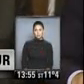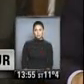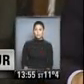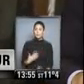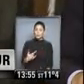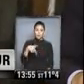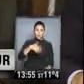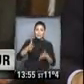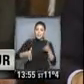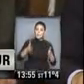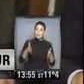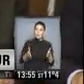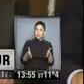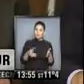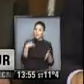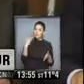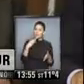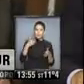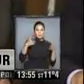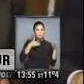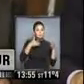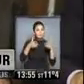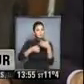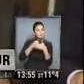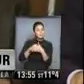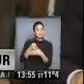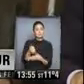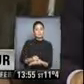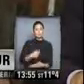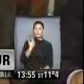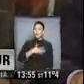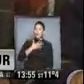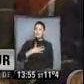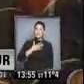es una etapa que nos toca recorrer. Nos complace